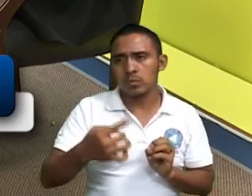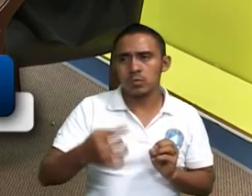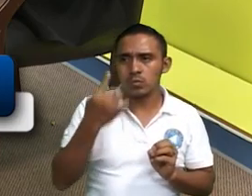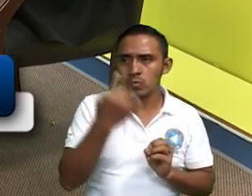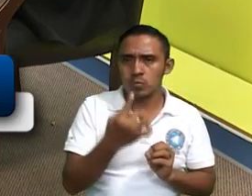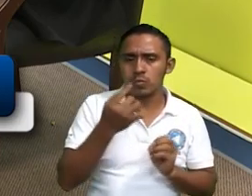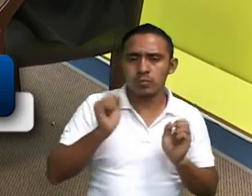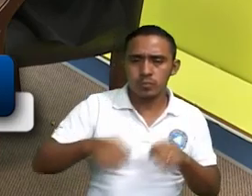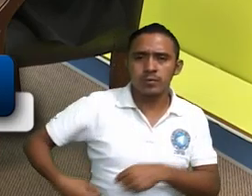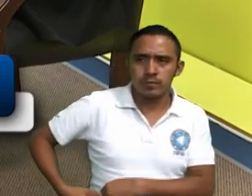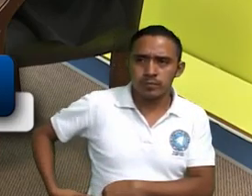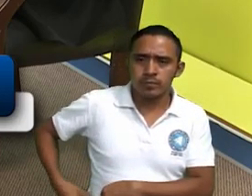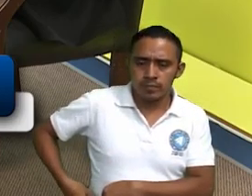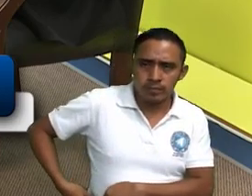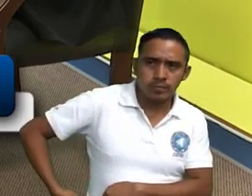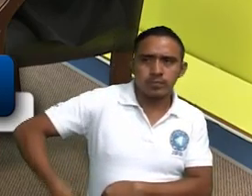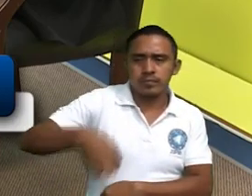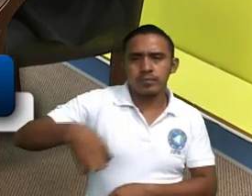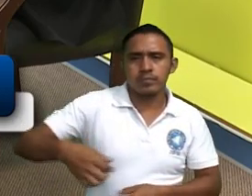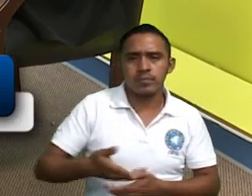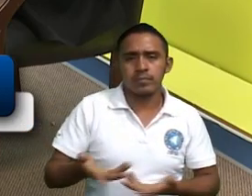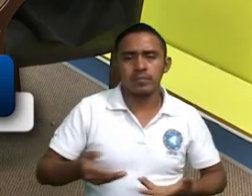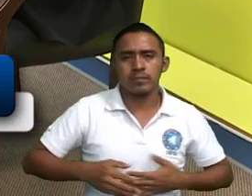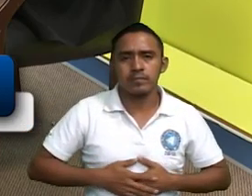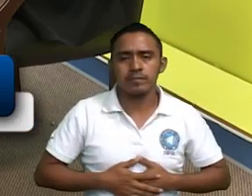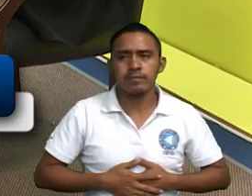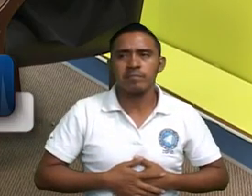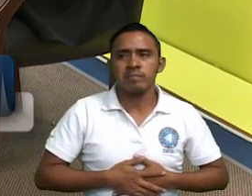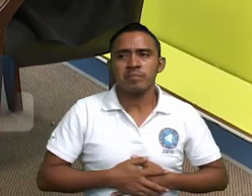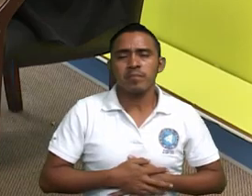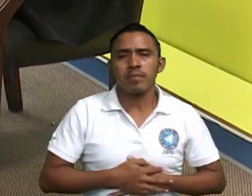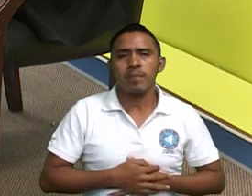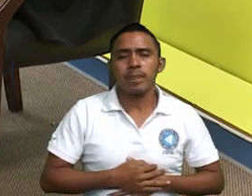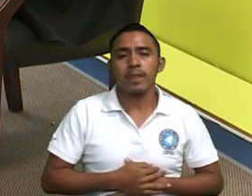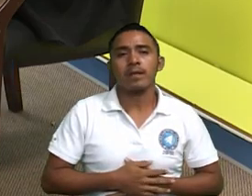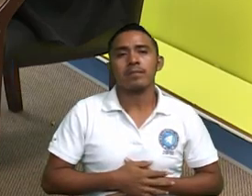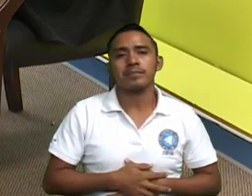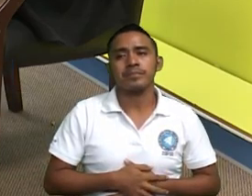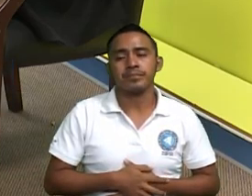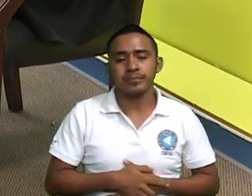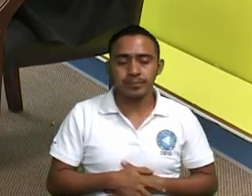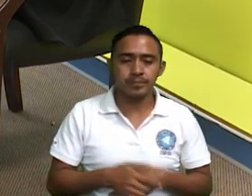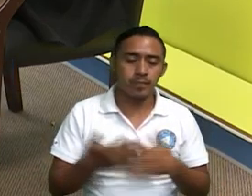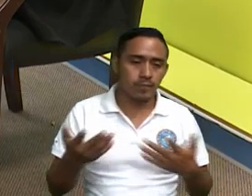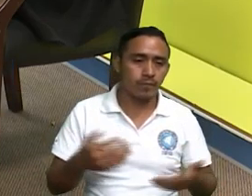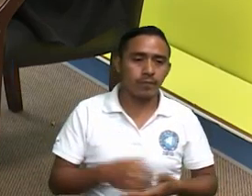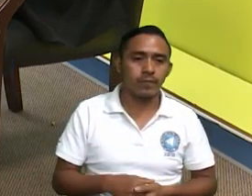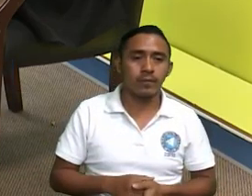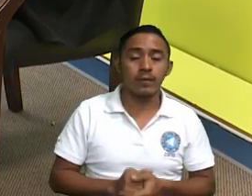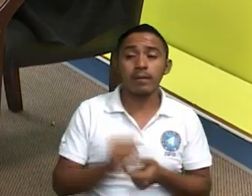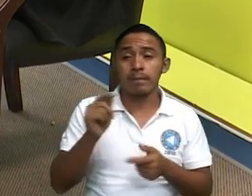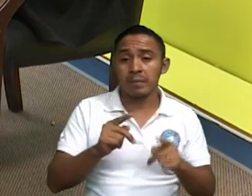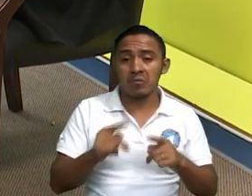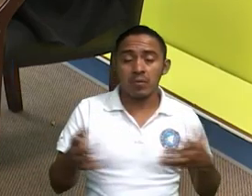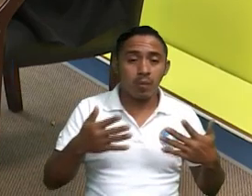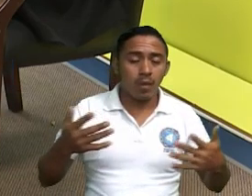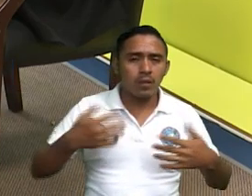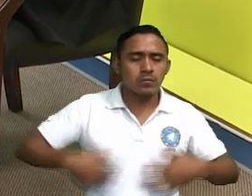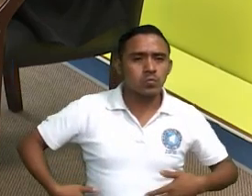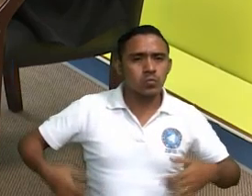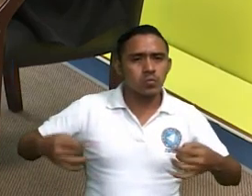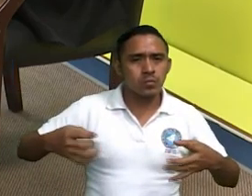tenga uno, ustedes también proceden a la cirugía? O de preferencia, ¿verdad? Sobre todo si es sintomático el paciente, porque